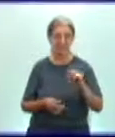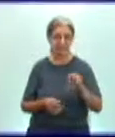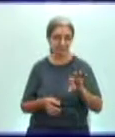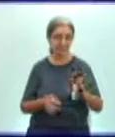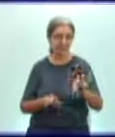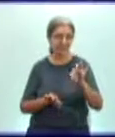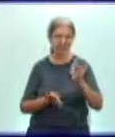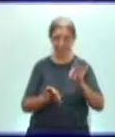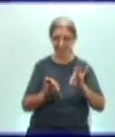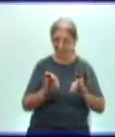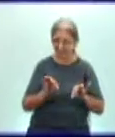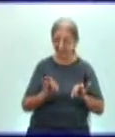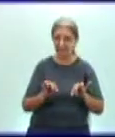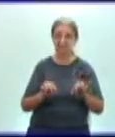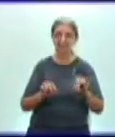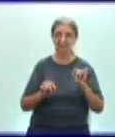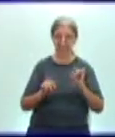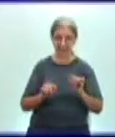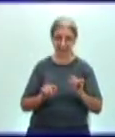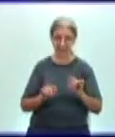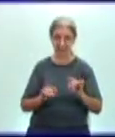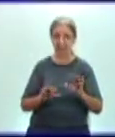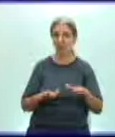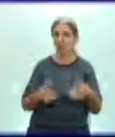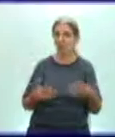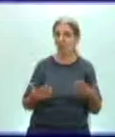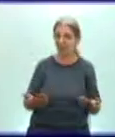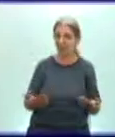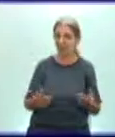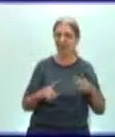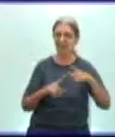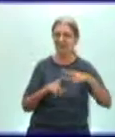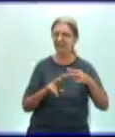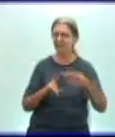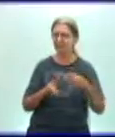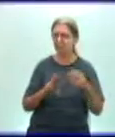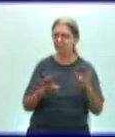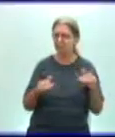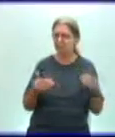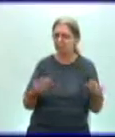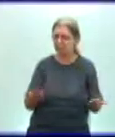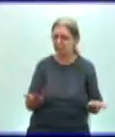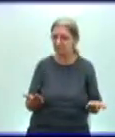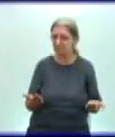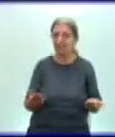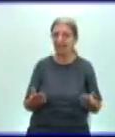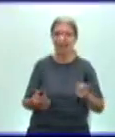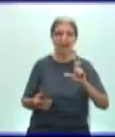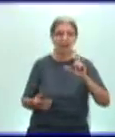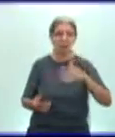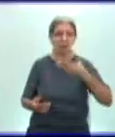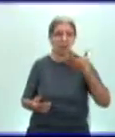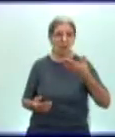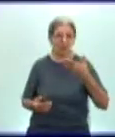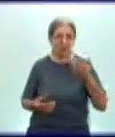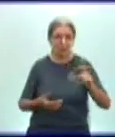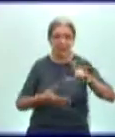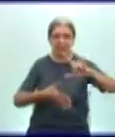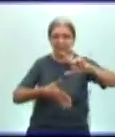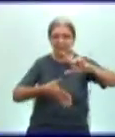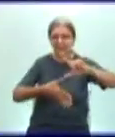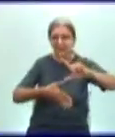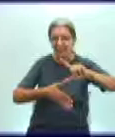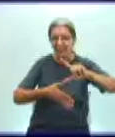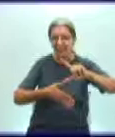que usted va a estudiar, fíjese que el título dice lo siguiente: el cuento latinoamericano